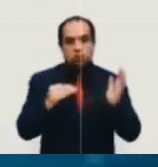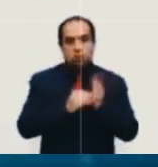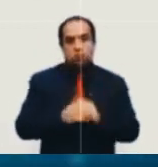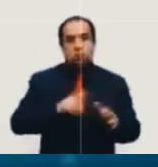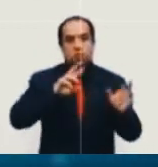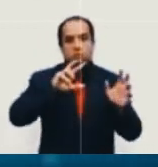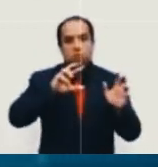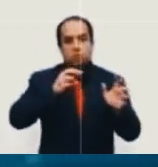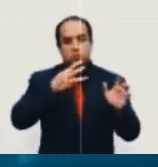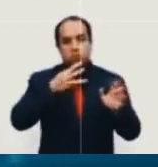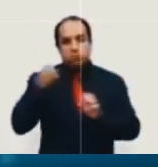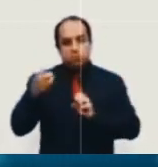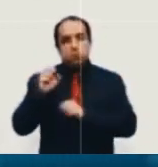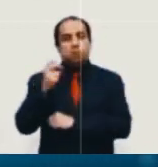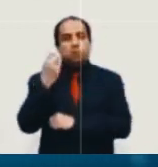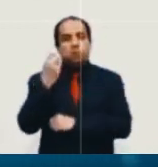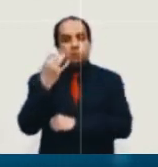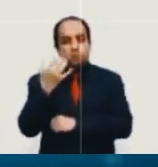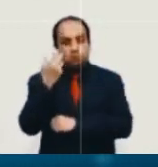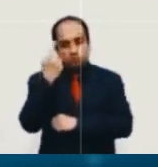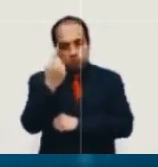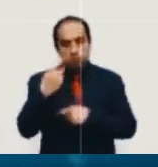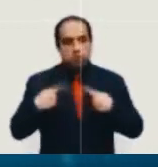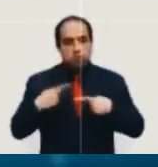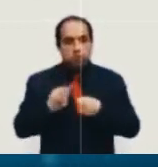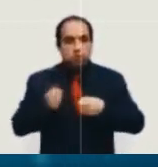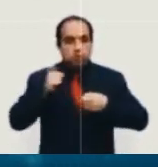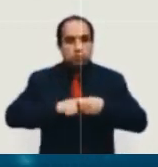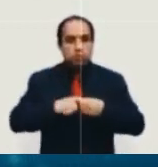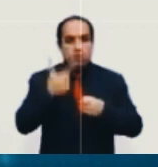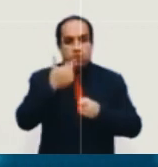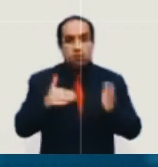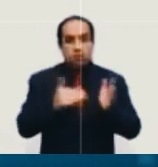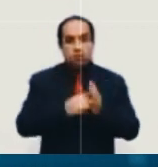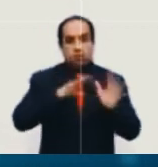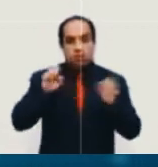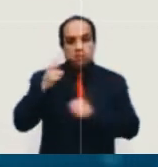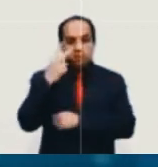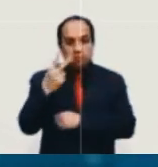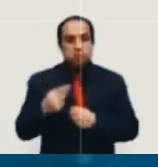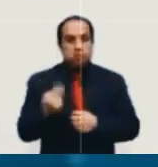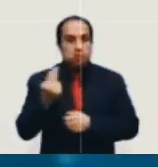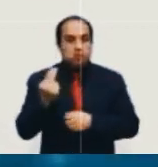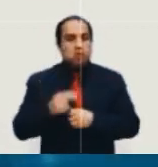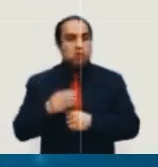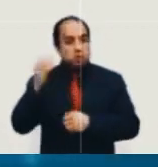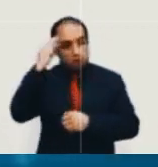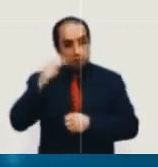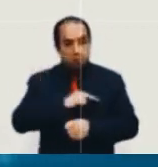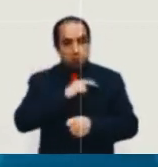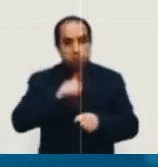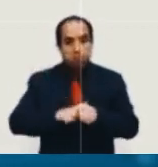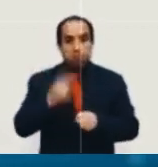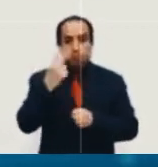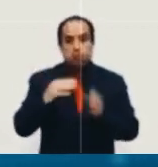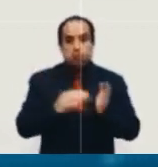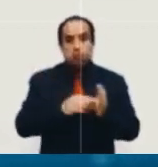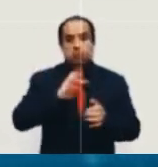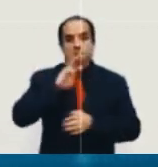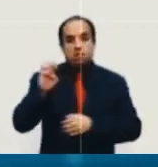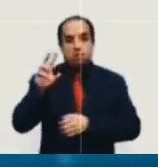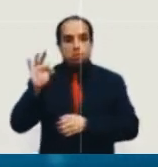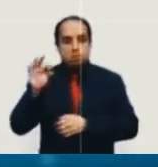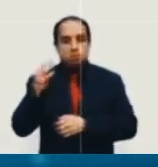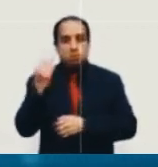personas hospitalizadas, de las cuales 7.502 requieren una cama normal y 2.349 una cama